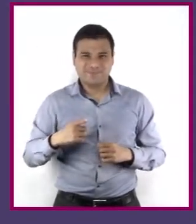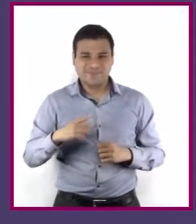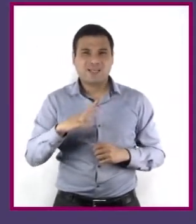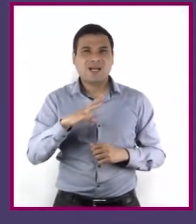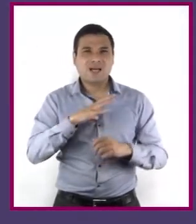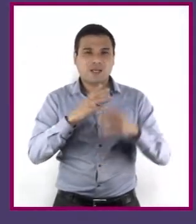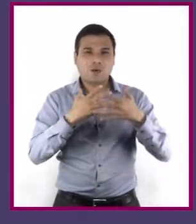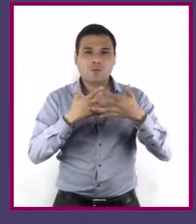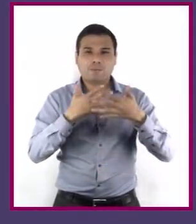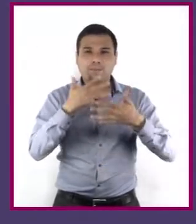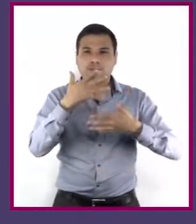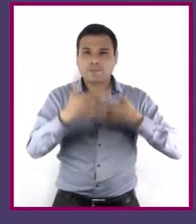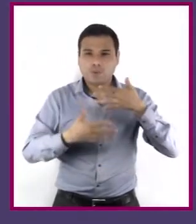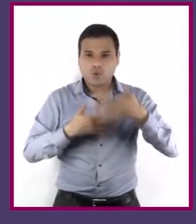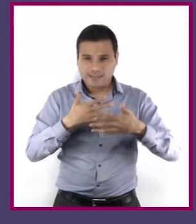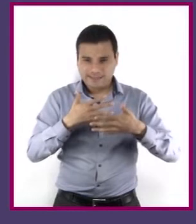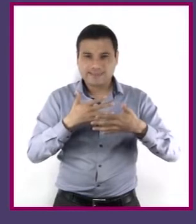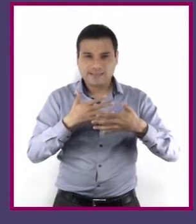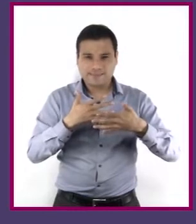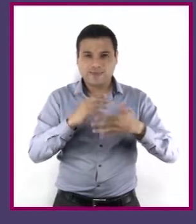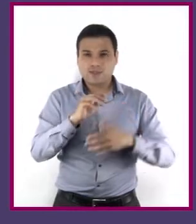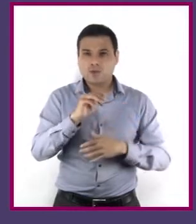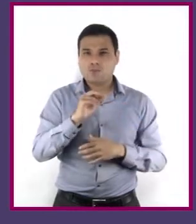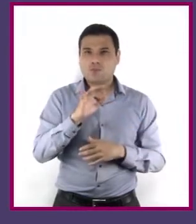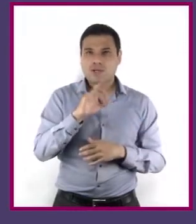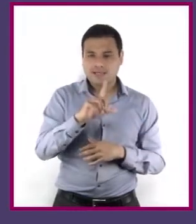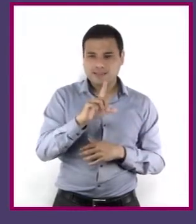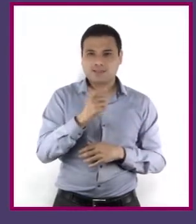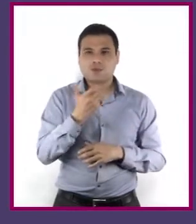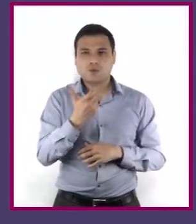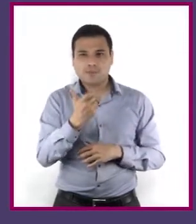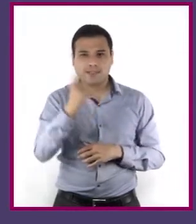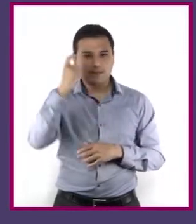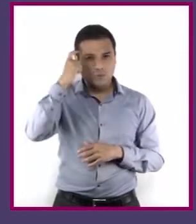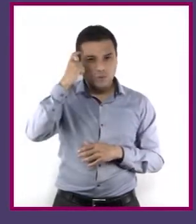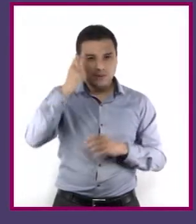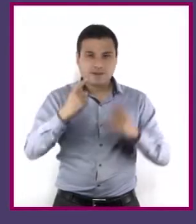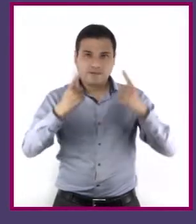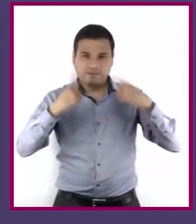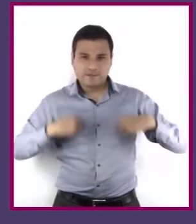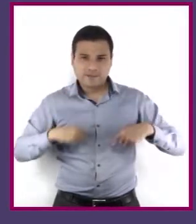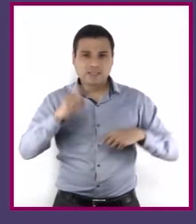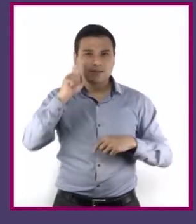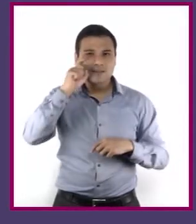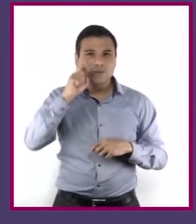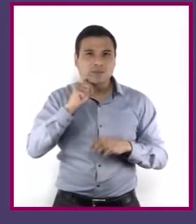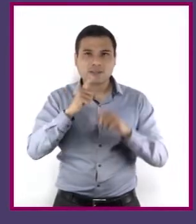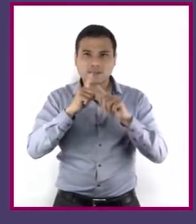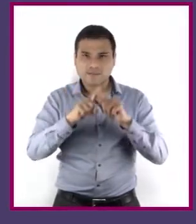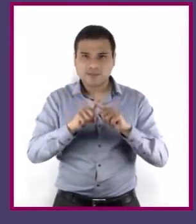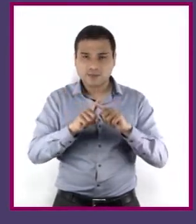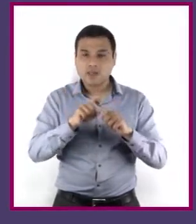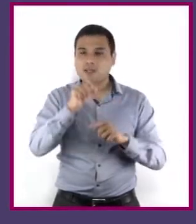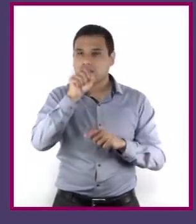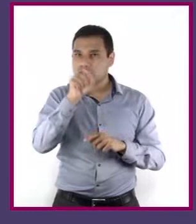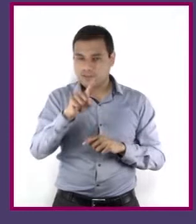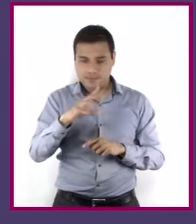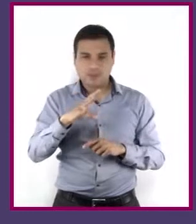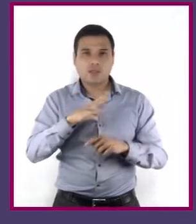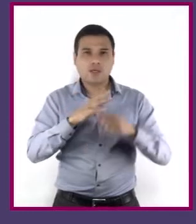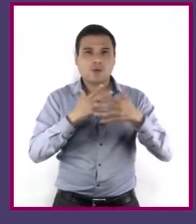económicas, psicológicas, físicas, sexuales, etc., se suman a la violencia política cuando